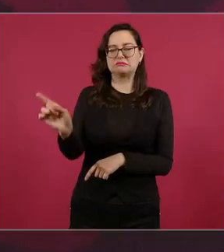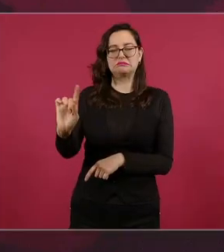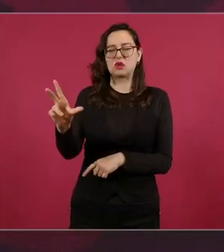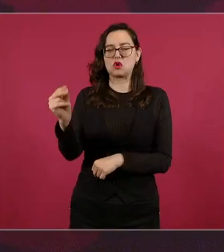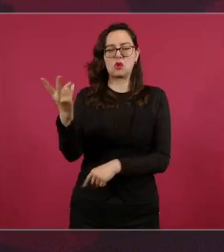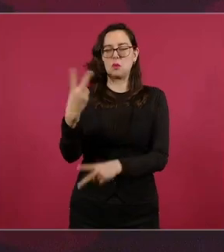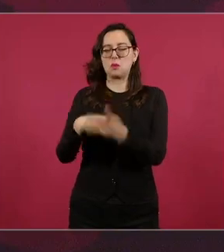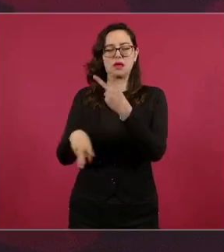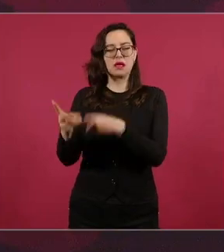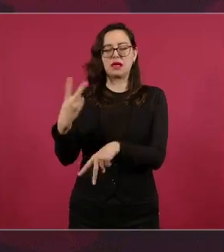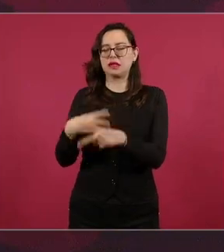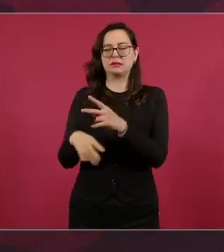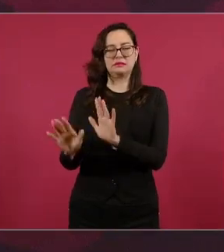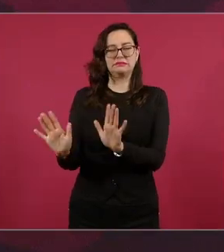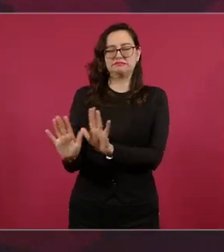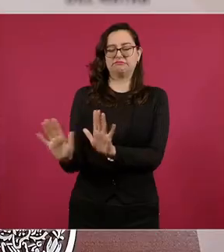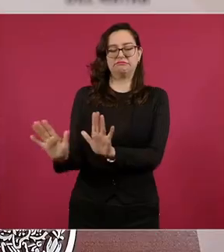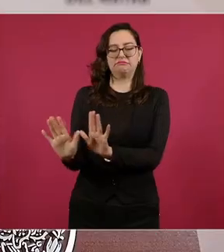porque ya